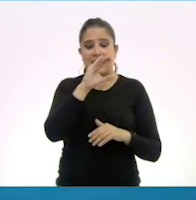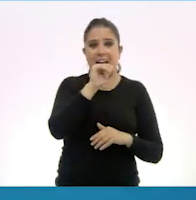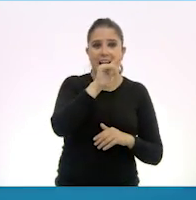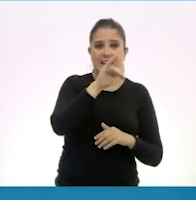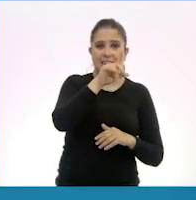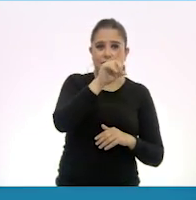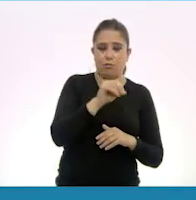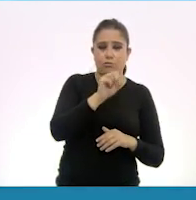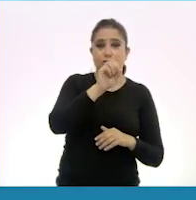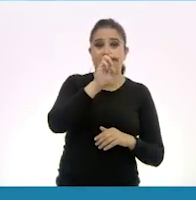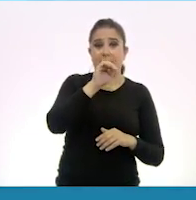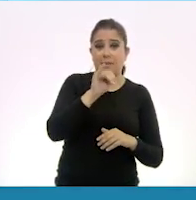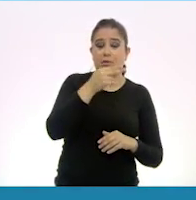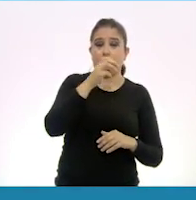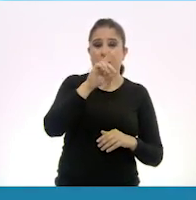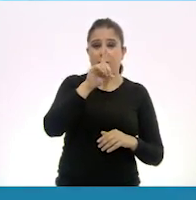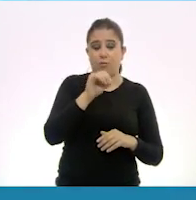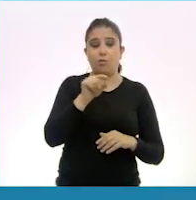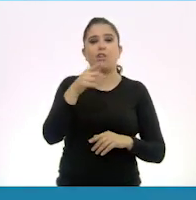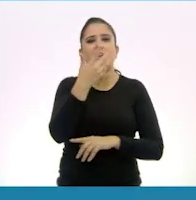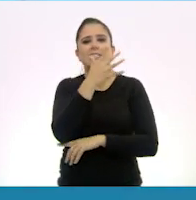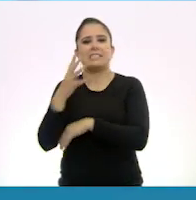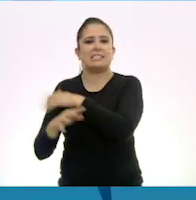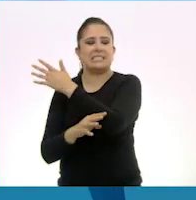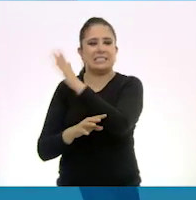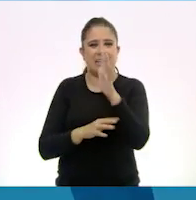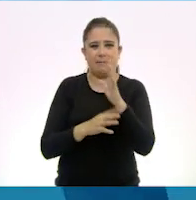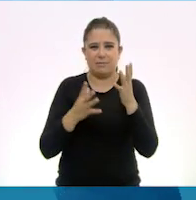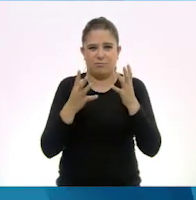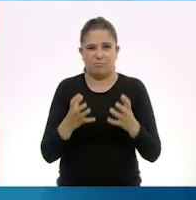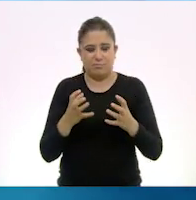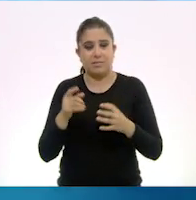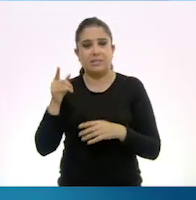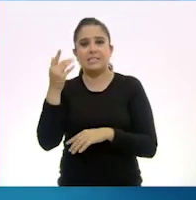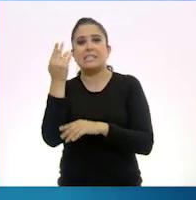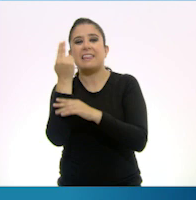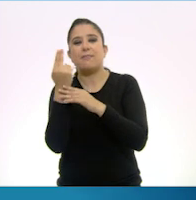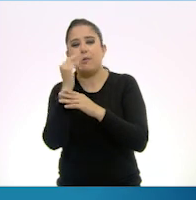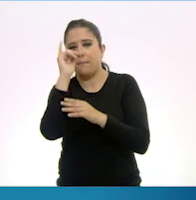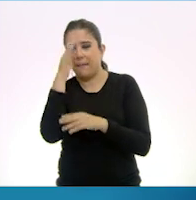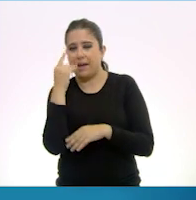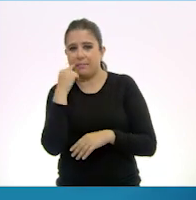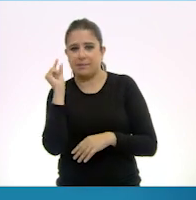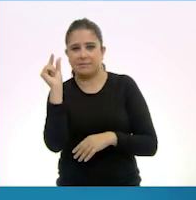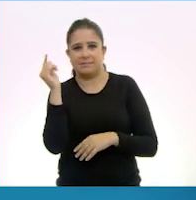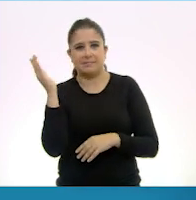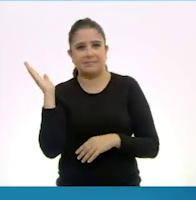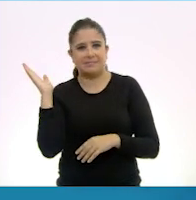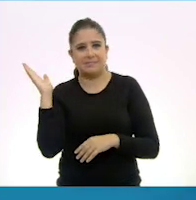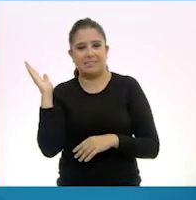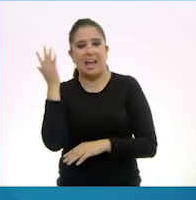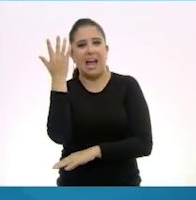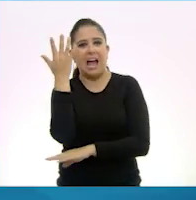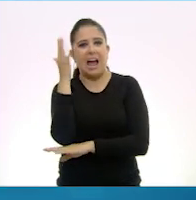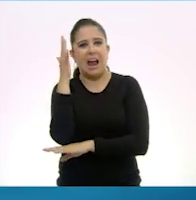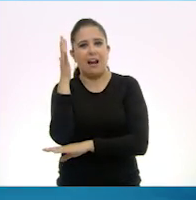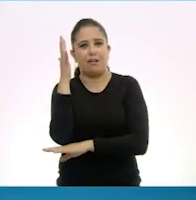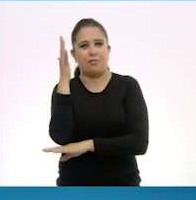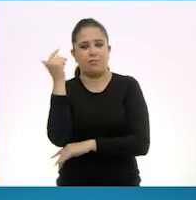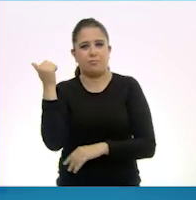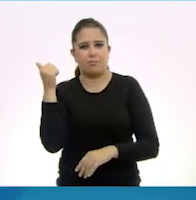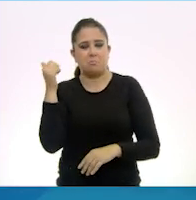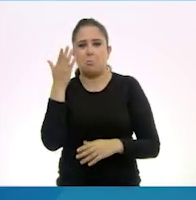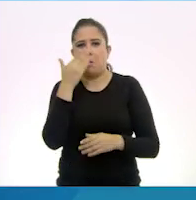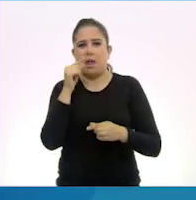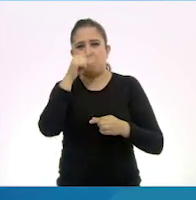su vegetación es de selva seca y su símbolo está representado por esa imagen que ustedes ven ahí, de un árbol, pues que no tiene